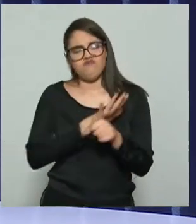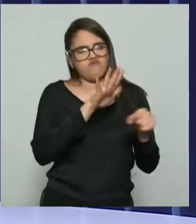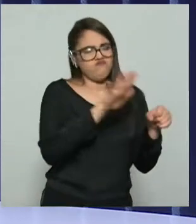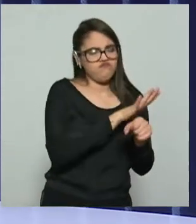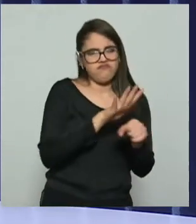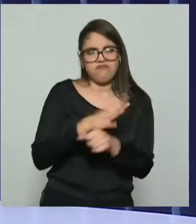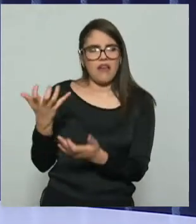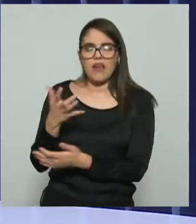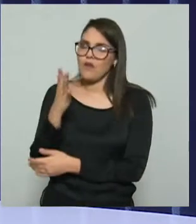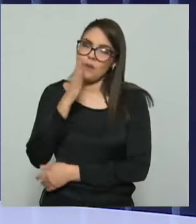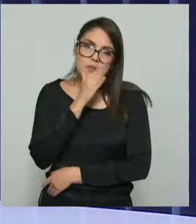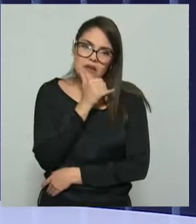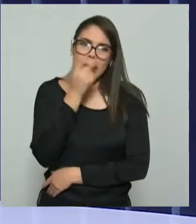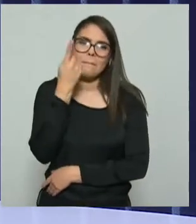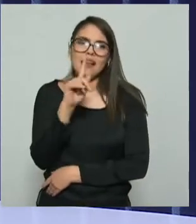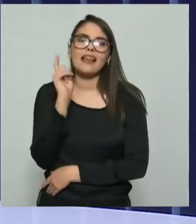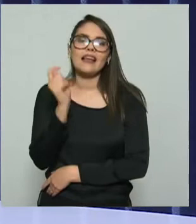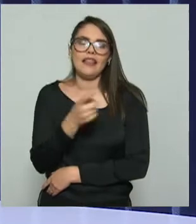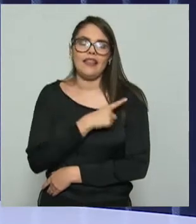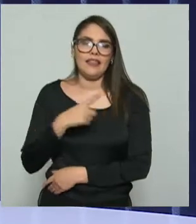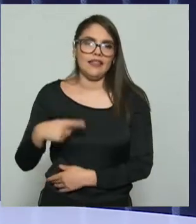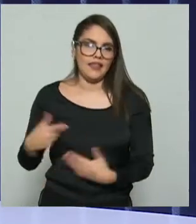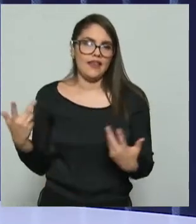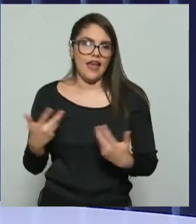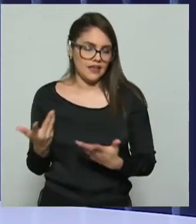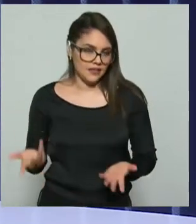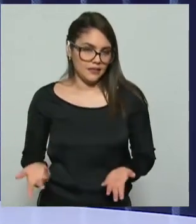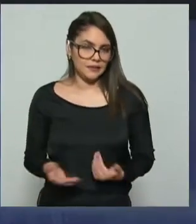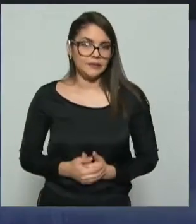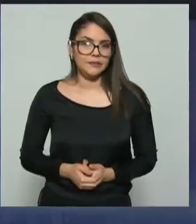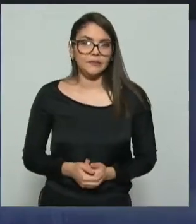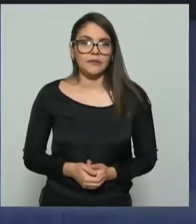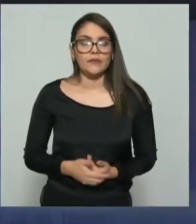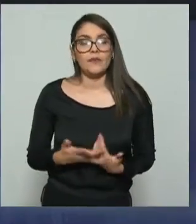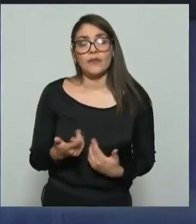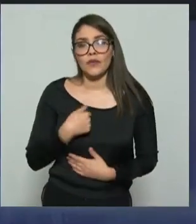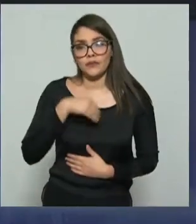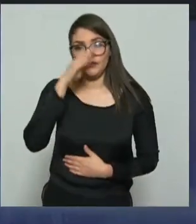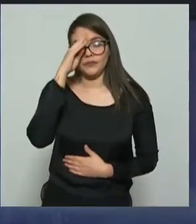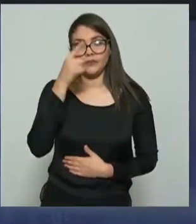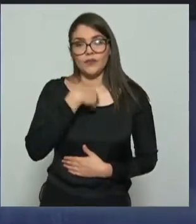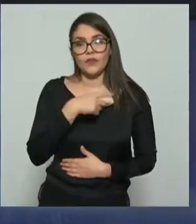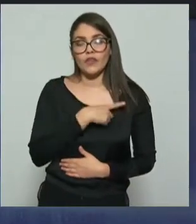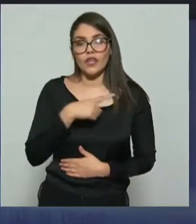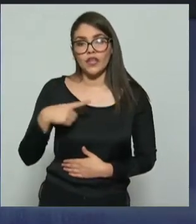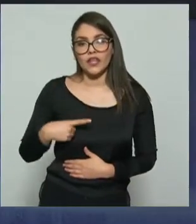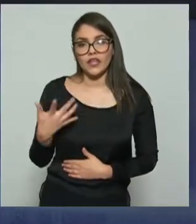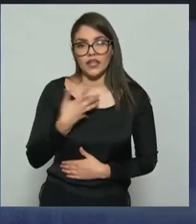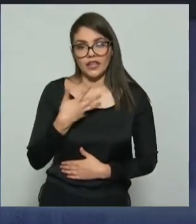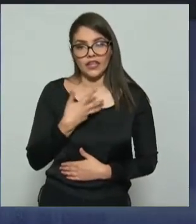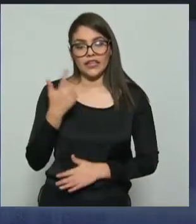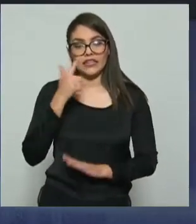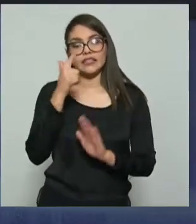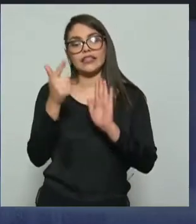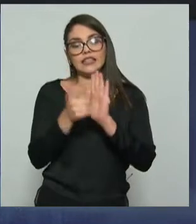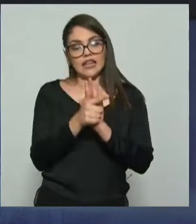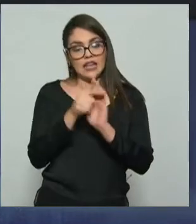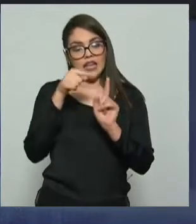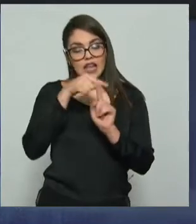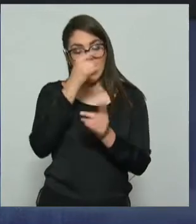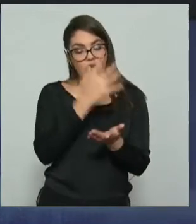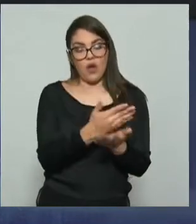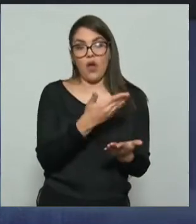estas vilezas. ¿Qué se debe hacer? Pues mira, me parece que tenemos que tener una política pública de largo plazo,